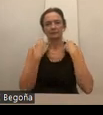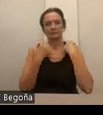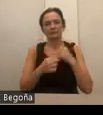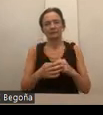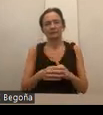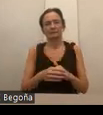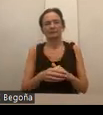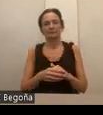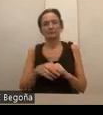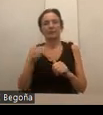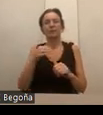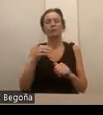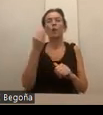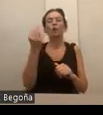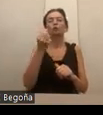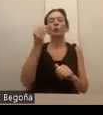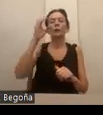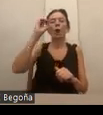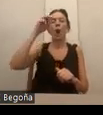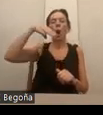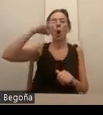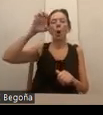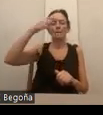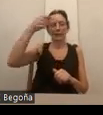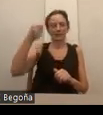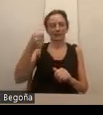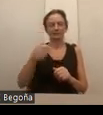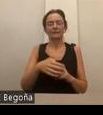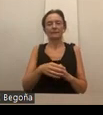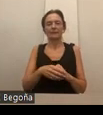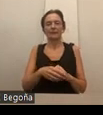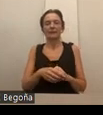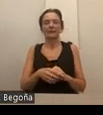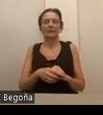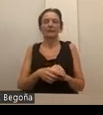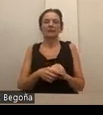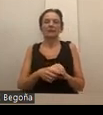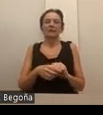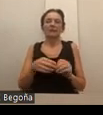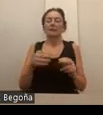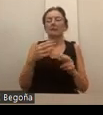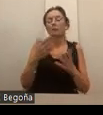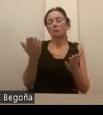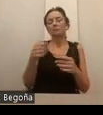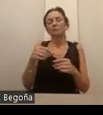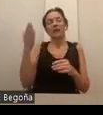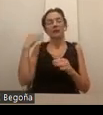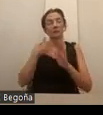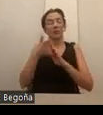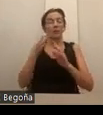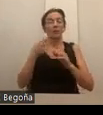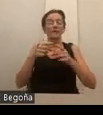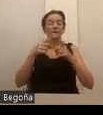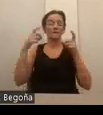El super omega, bueno, lo que tenemos es lo que comentábamos, es una inflamación crónica de bajo grado, y los ácidos grasos